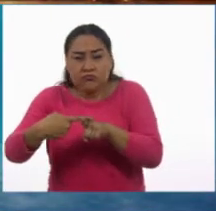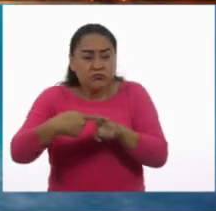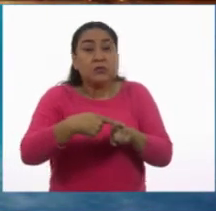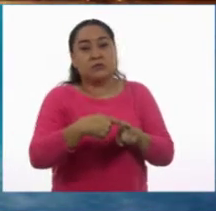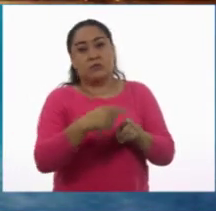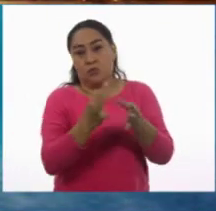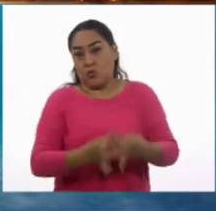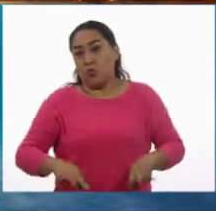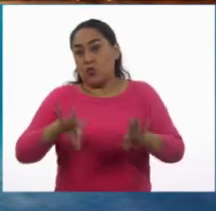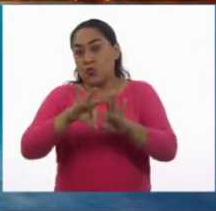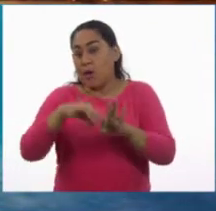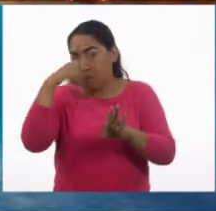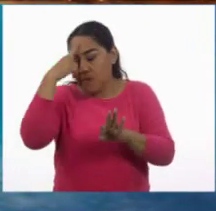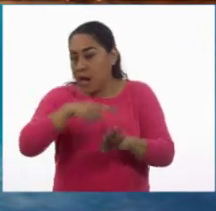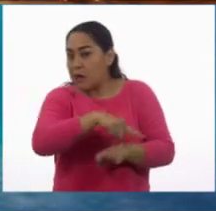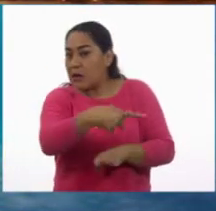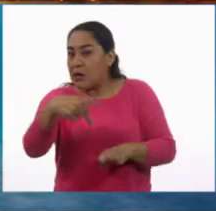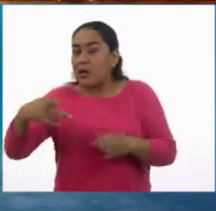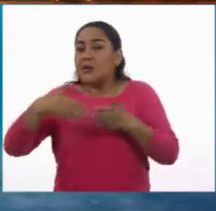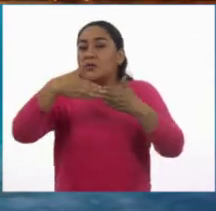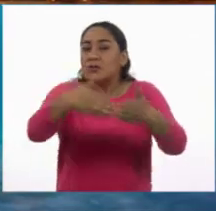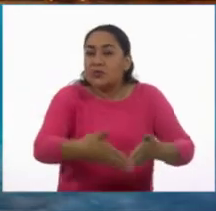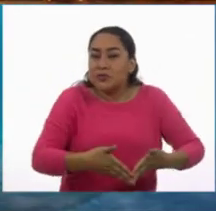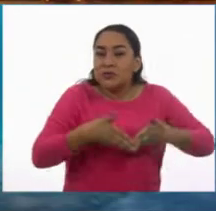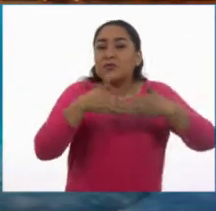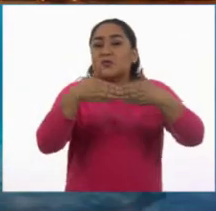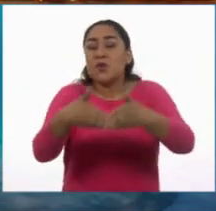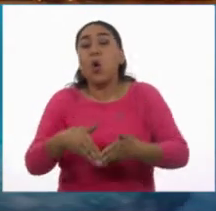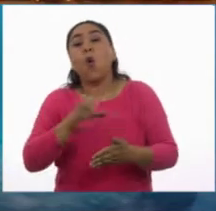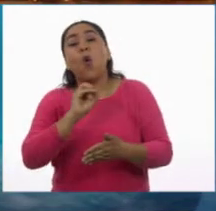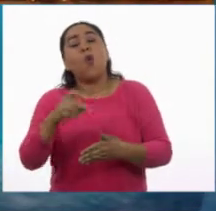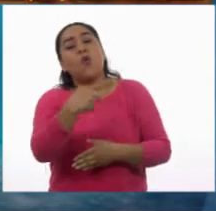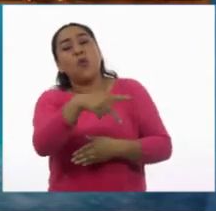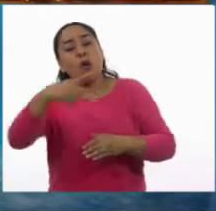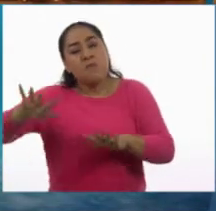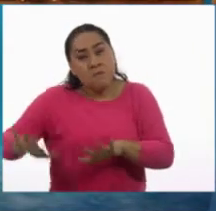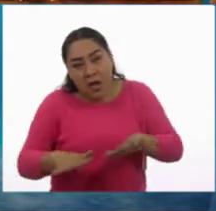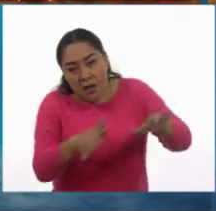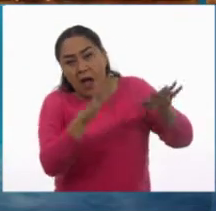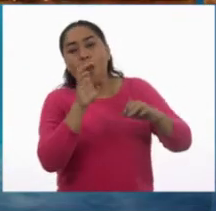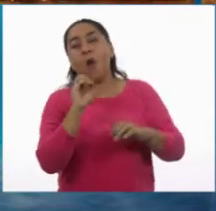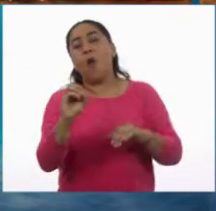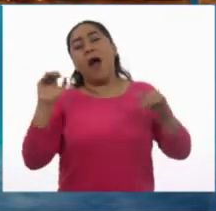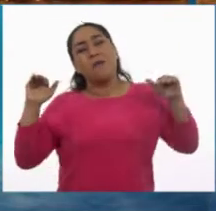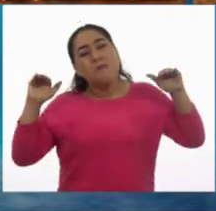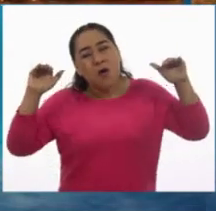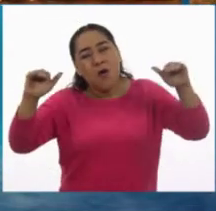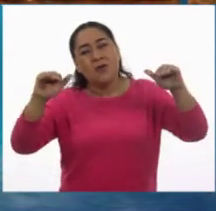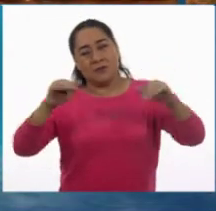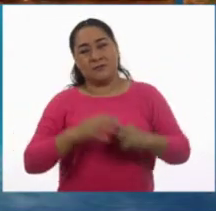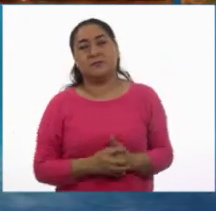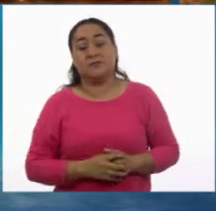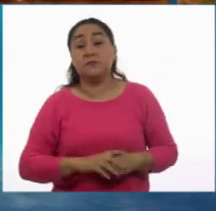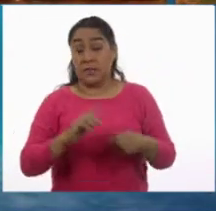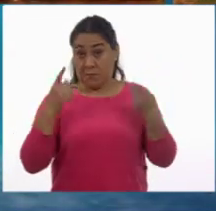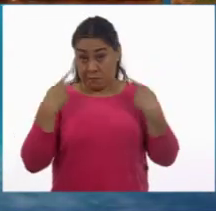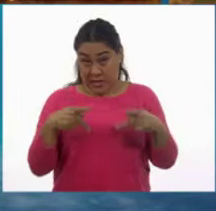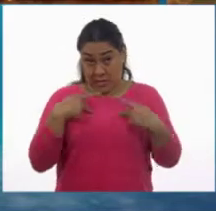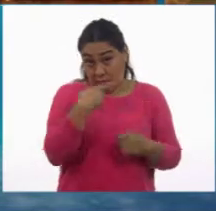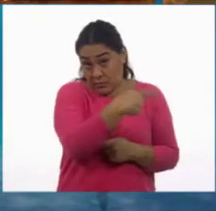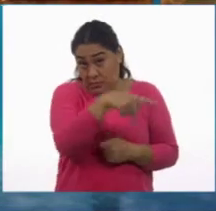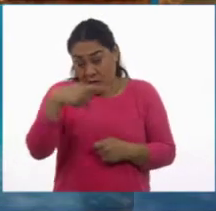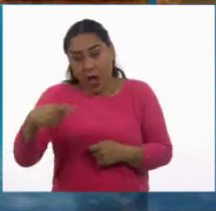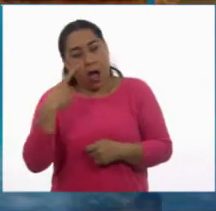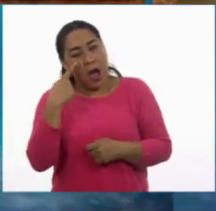la navegación y para cualquier tipo de actividad en el mar o en el aire. Las personas que participan en estas tareas,